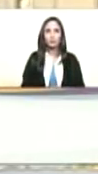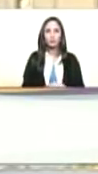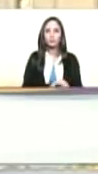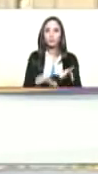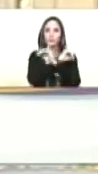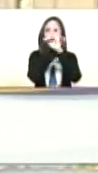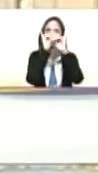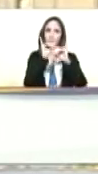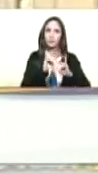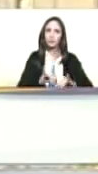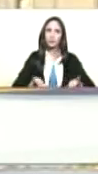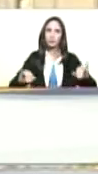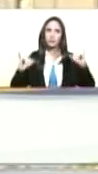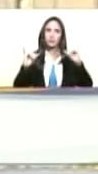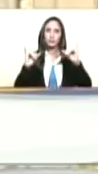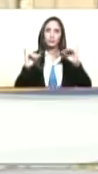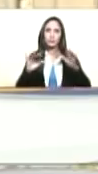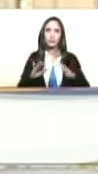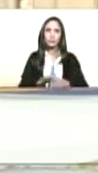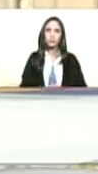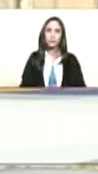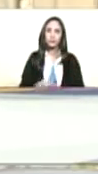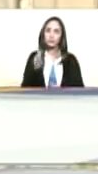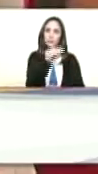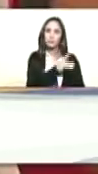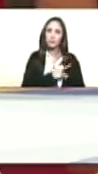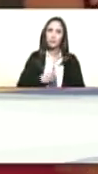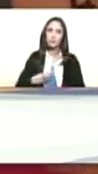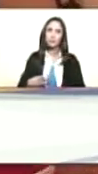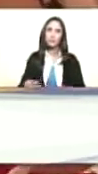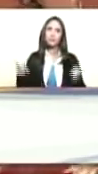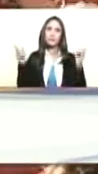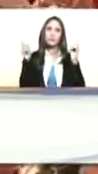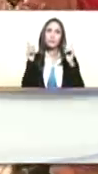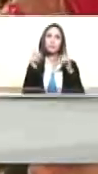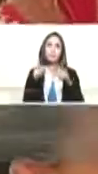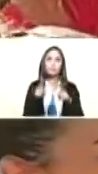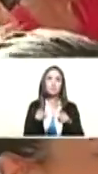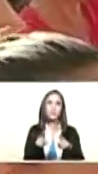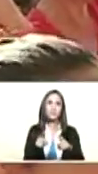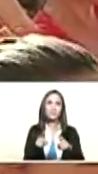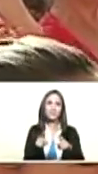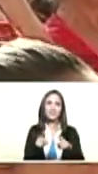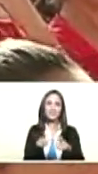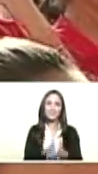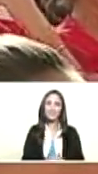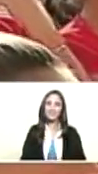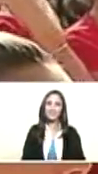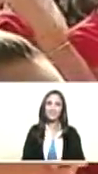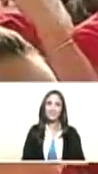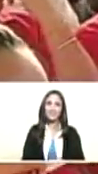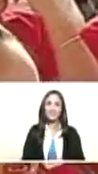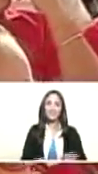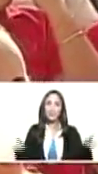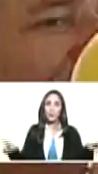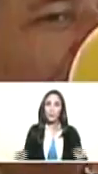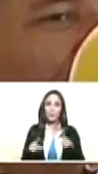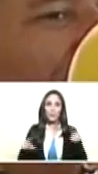Cumpleaños feliz, te deseamos a ti,